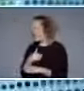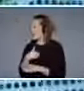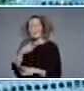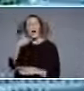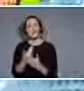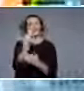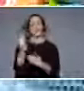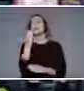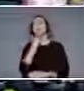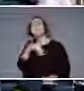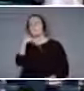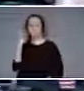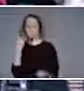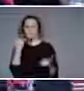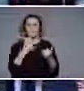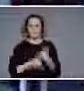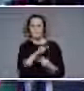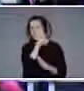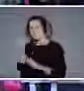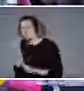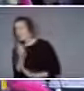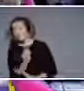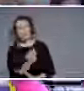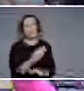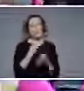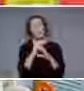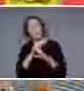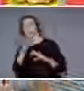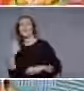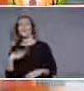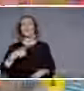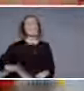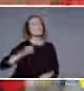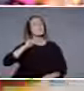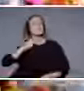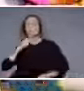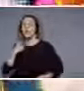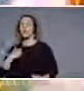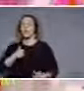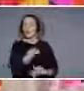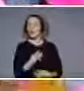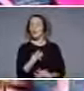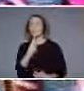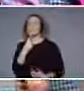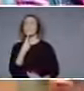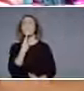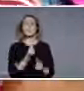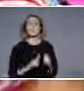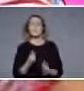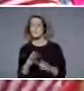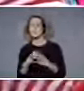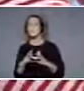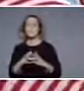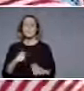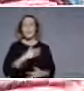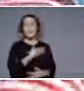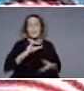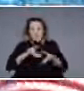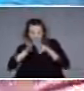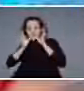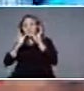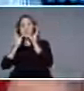fuera mejor. Cambio de rumbo y cojo otra para el Jumbo. Pero me entra el desconsuelo en un segundo. Yo que quería